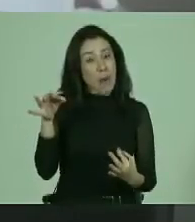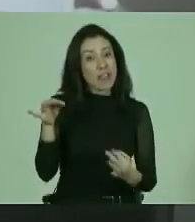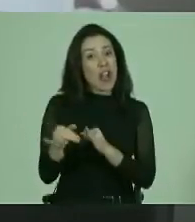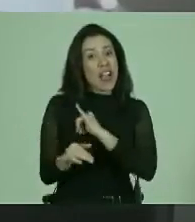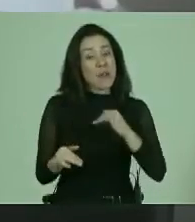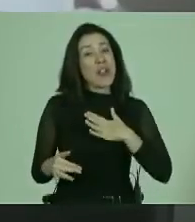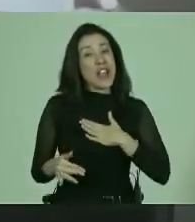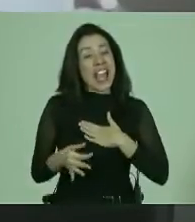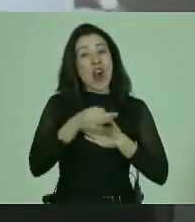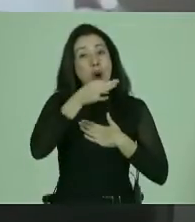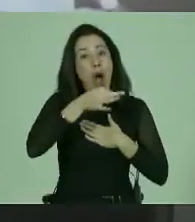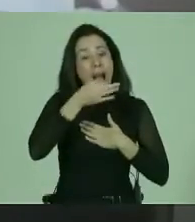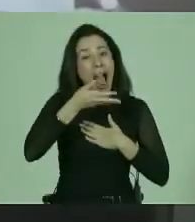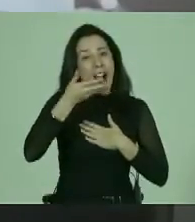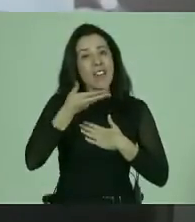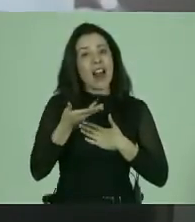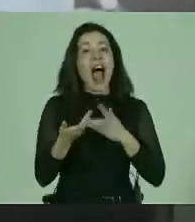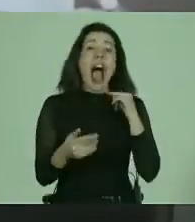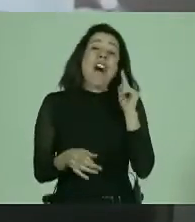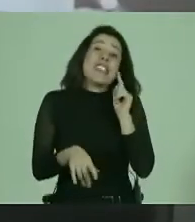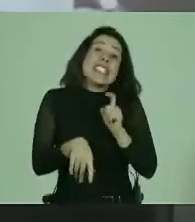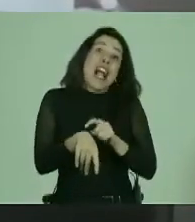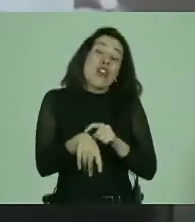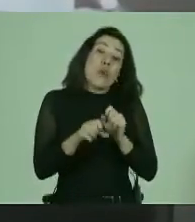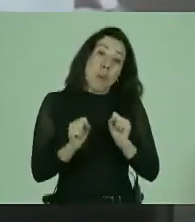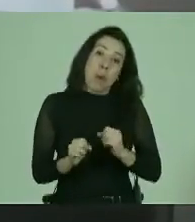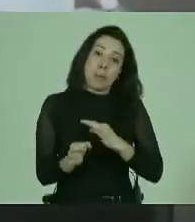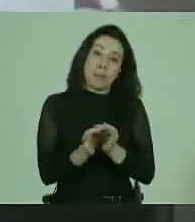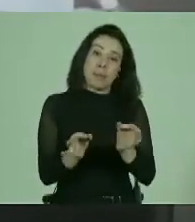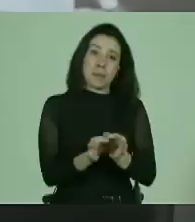después le quería hablar a ver de qué me da tiempo